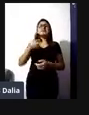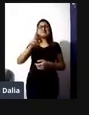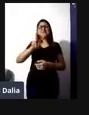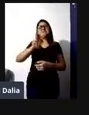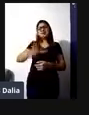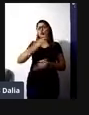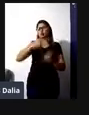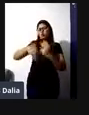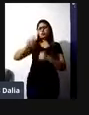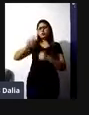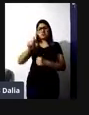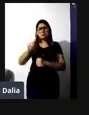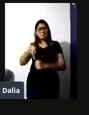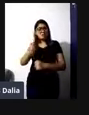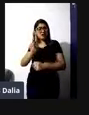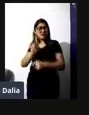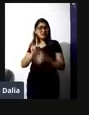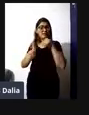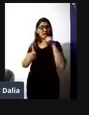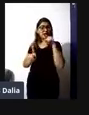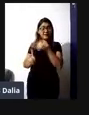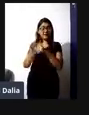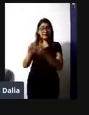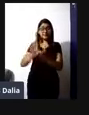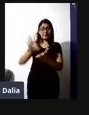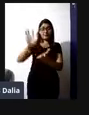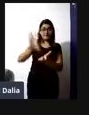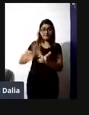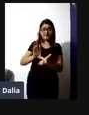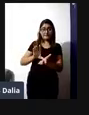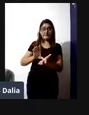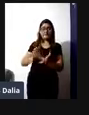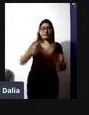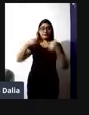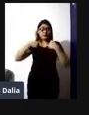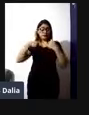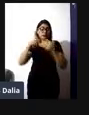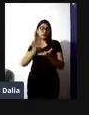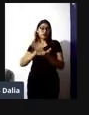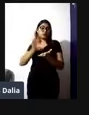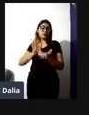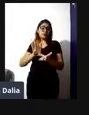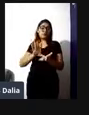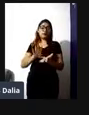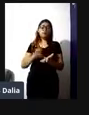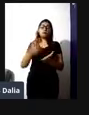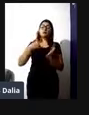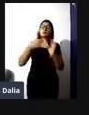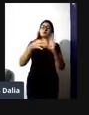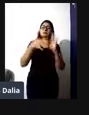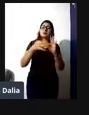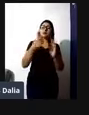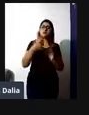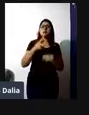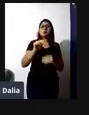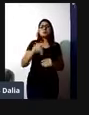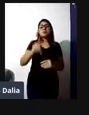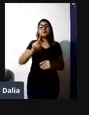discapacidad yo creo, y no es porque yo sea una persona con discapacidad, pero creo que la incertidumbre es mayor